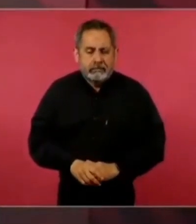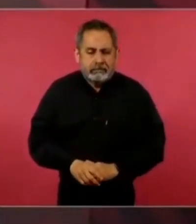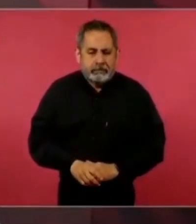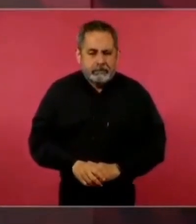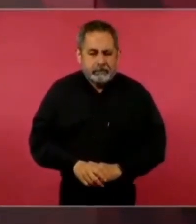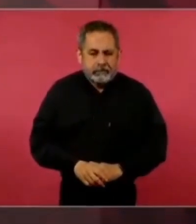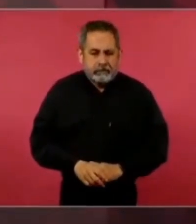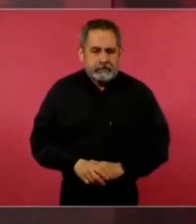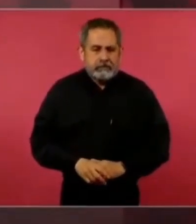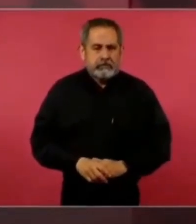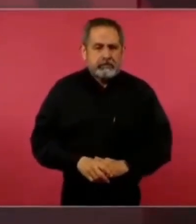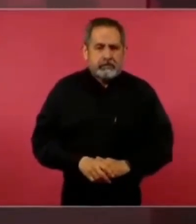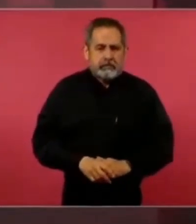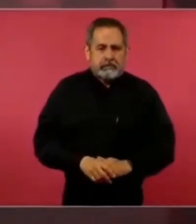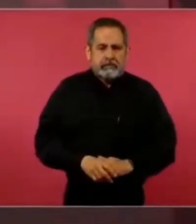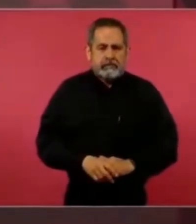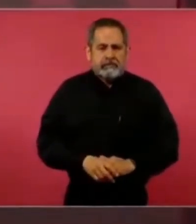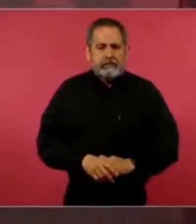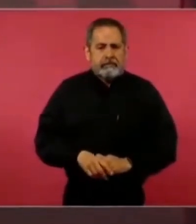Y